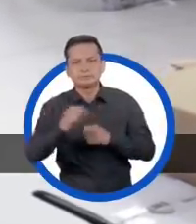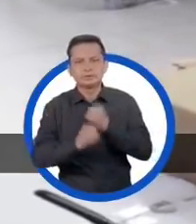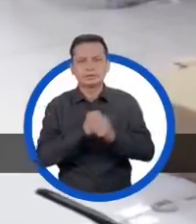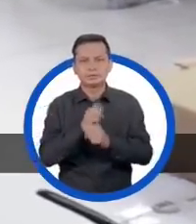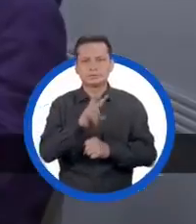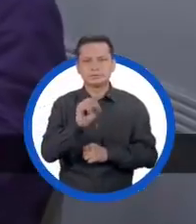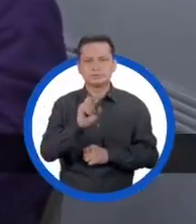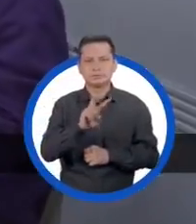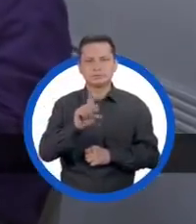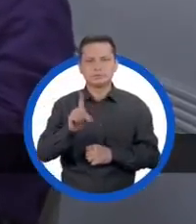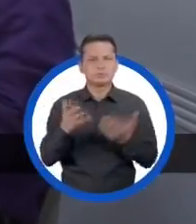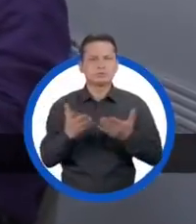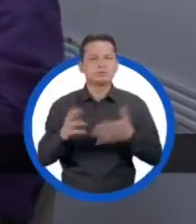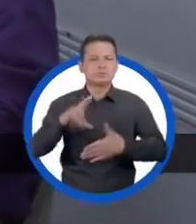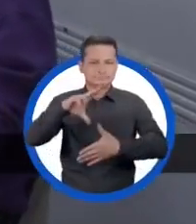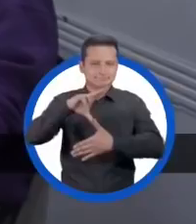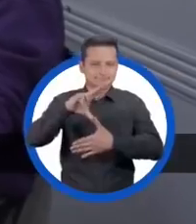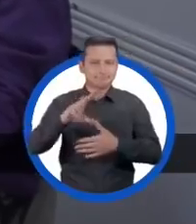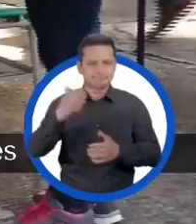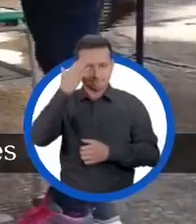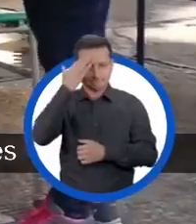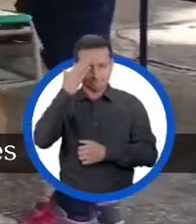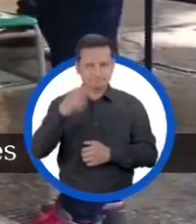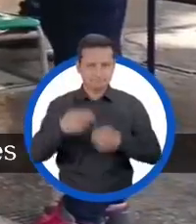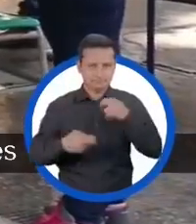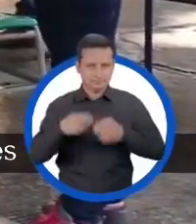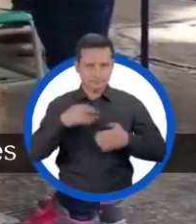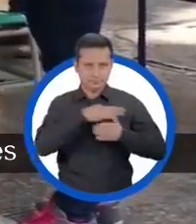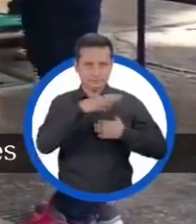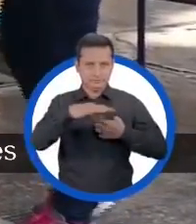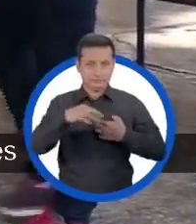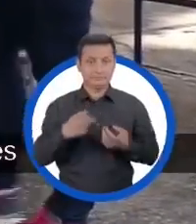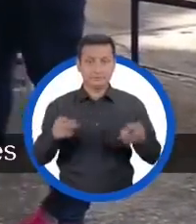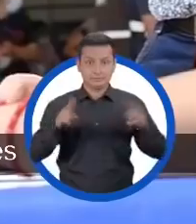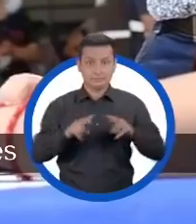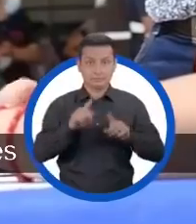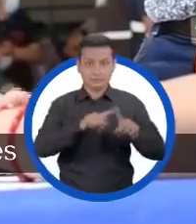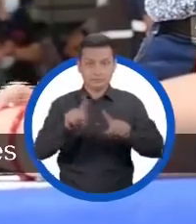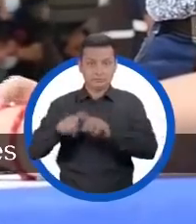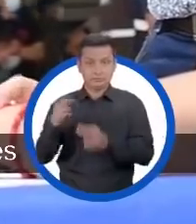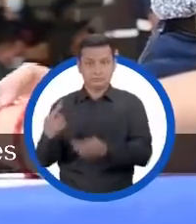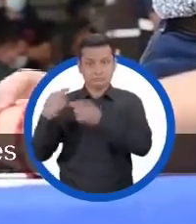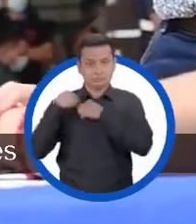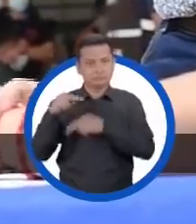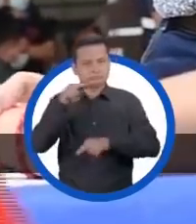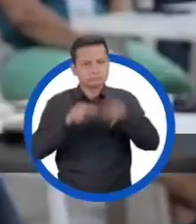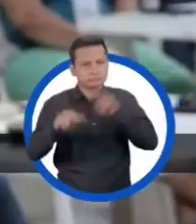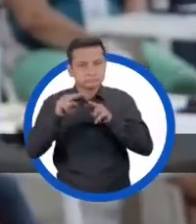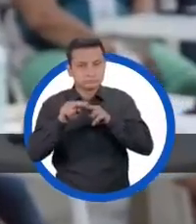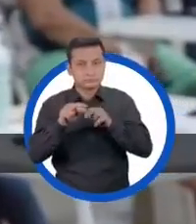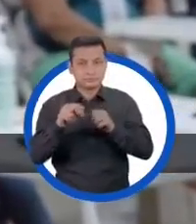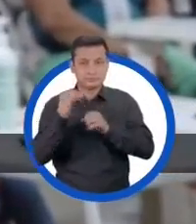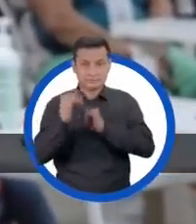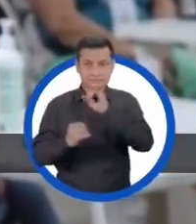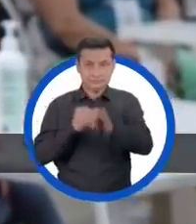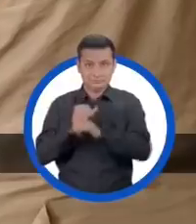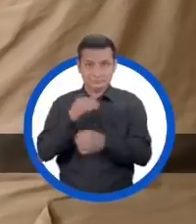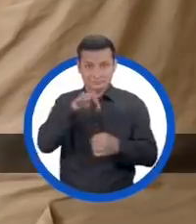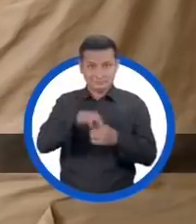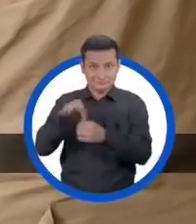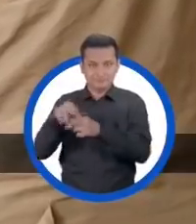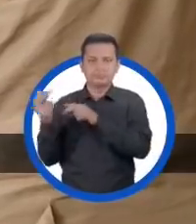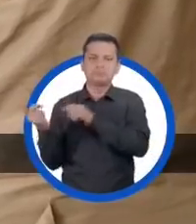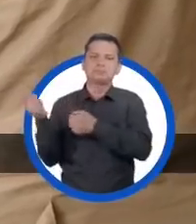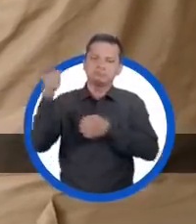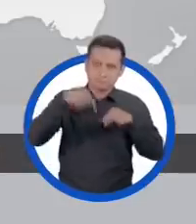año 2021, en un contexto de pandemia, y además las más observadas por diferentes misiones electorales que llegaron al país para acompañar